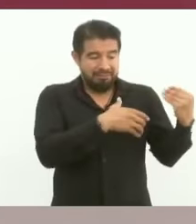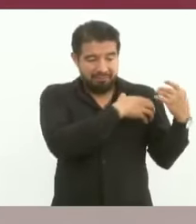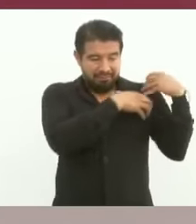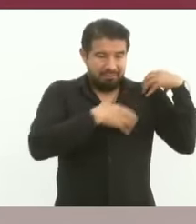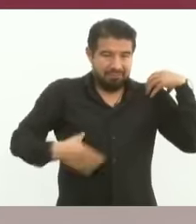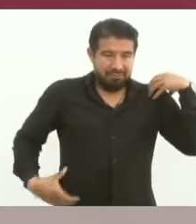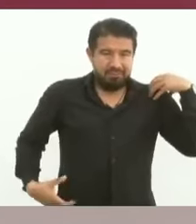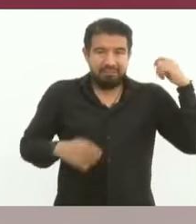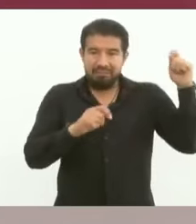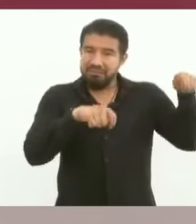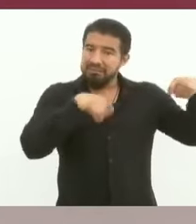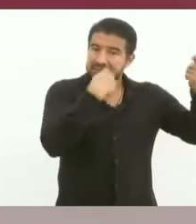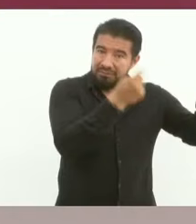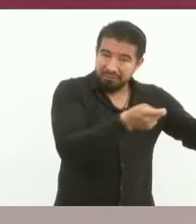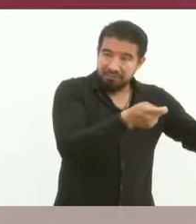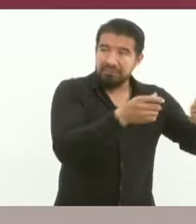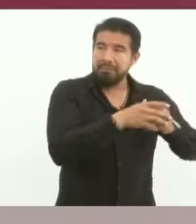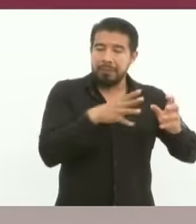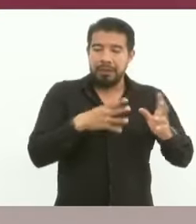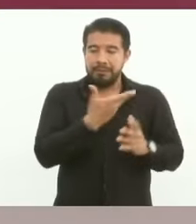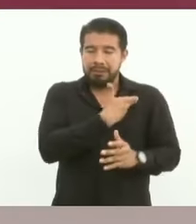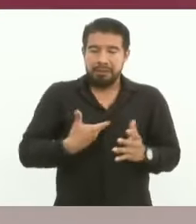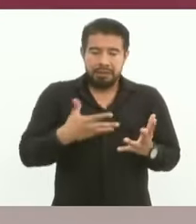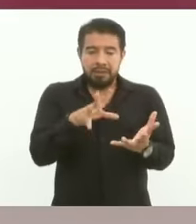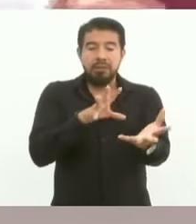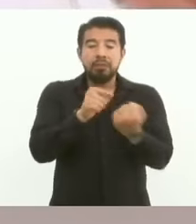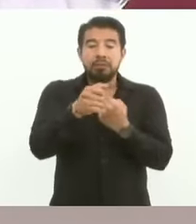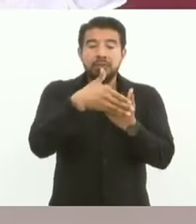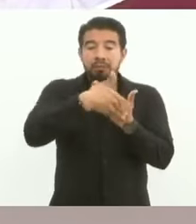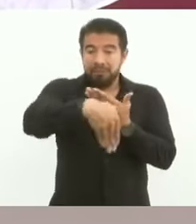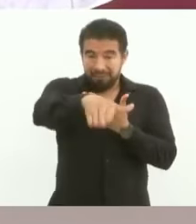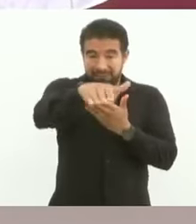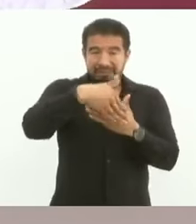en presidenta constitucional,